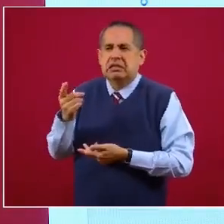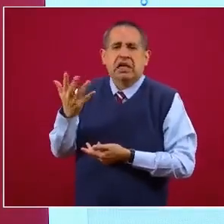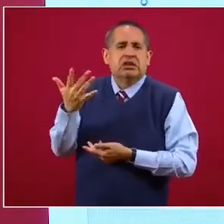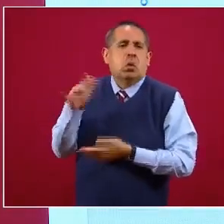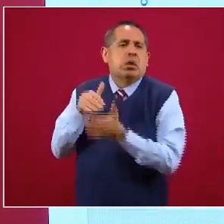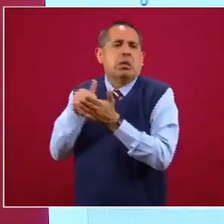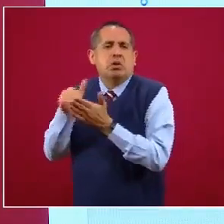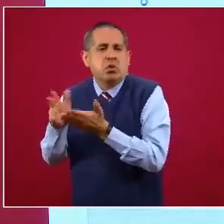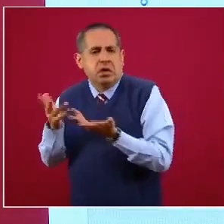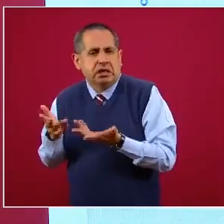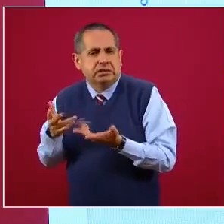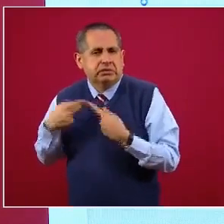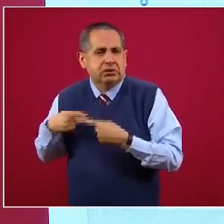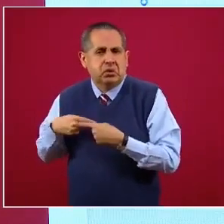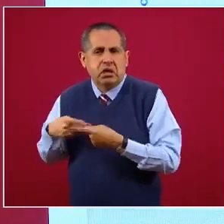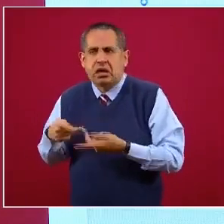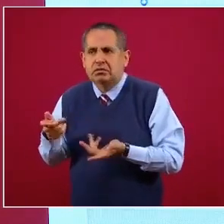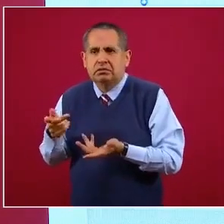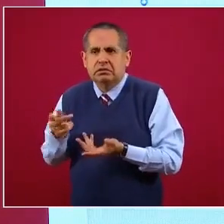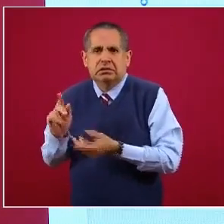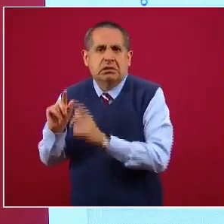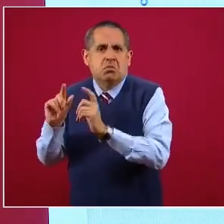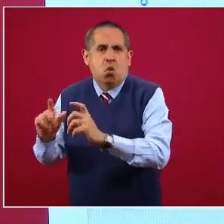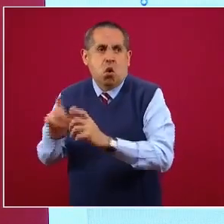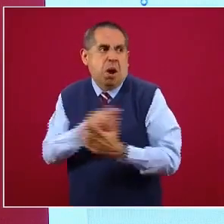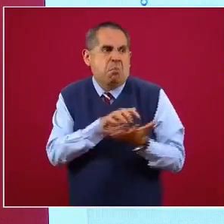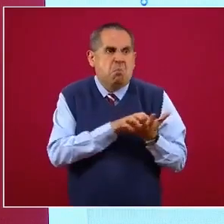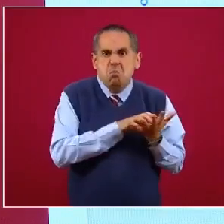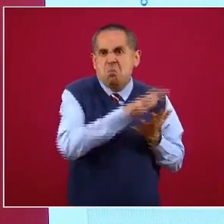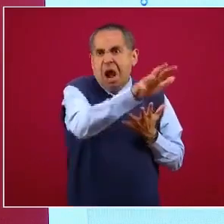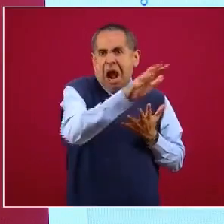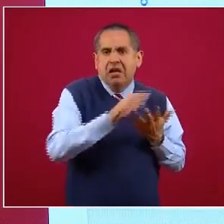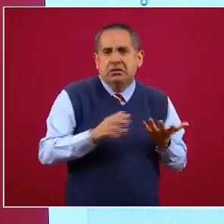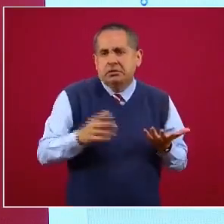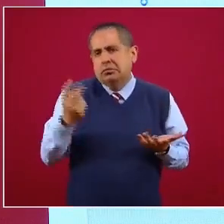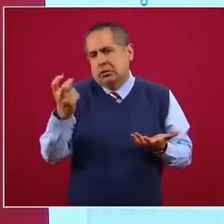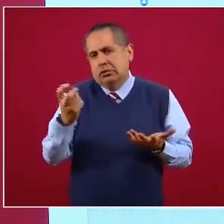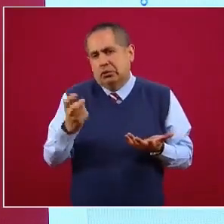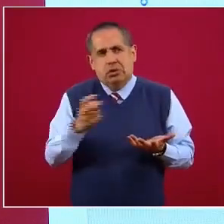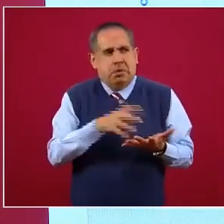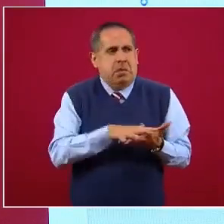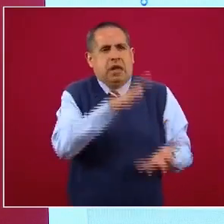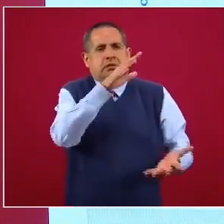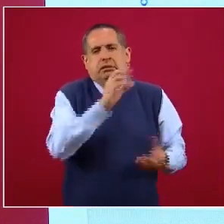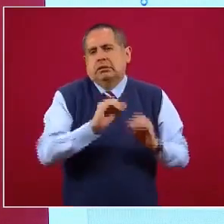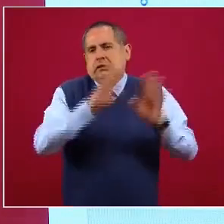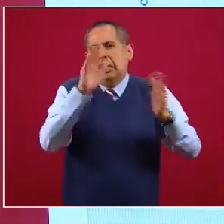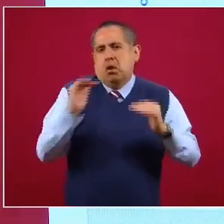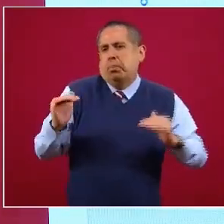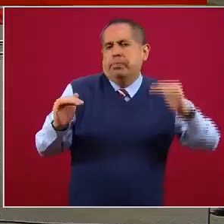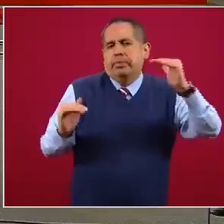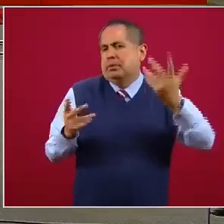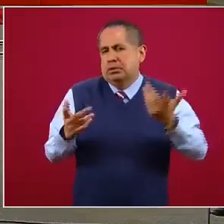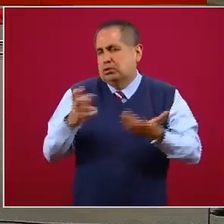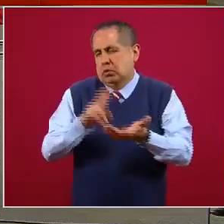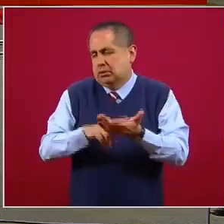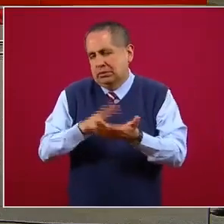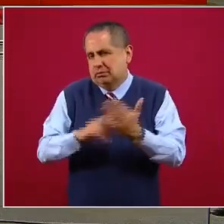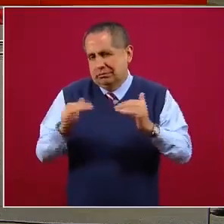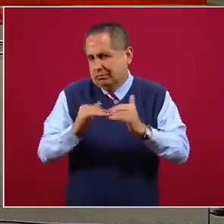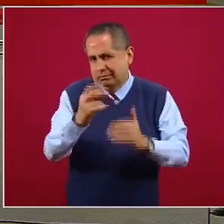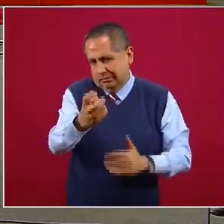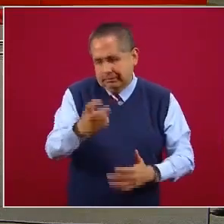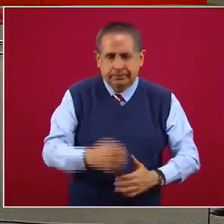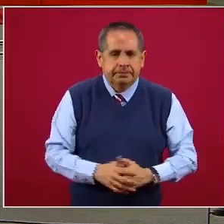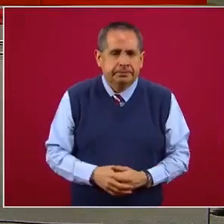millones de habitantes en el caso de España. Y obviamente no es una comparación válida, y eso es importante. Hoy